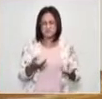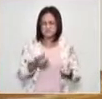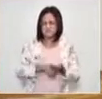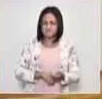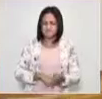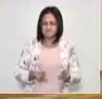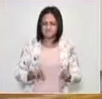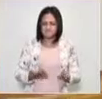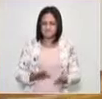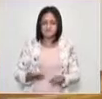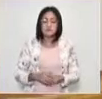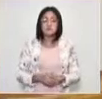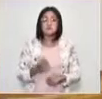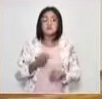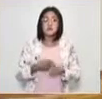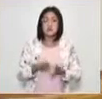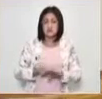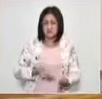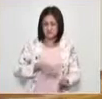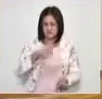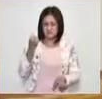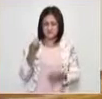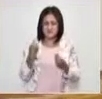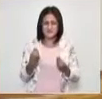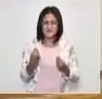cuestionada. Y que fue excesivo.